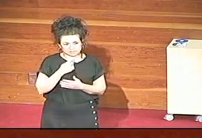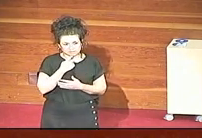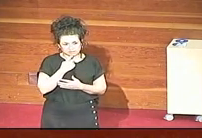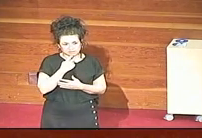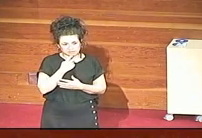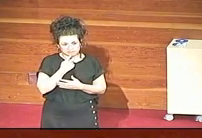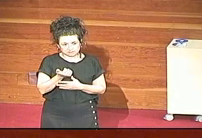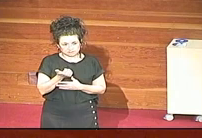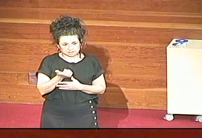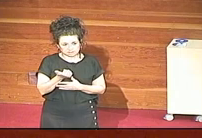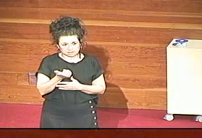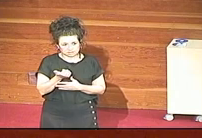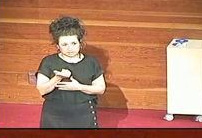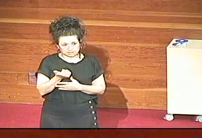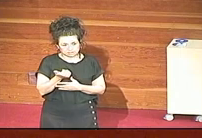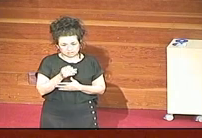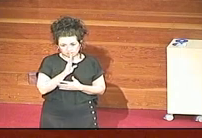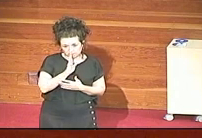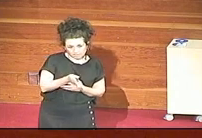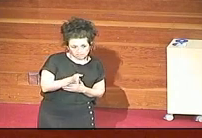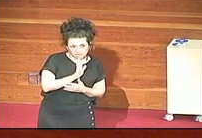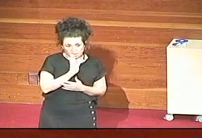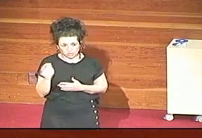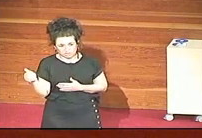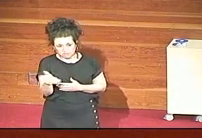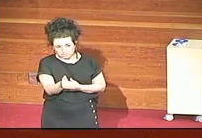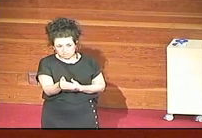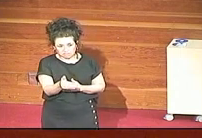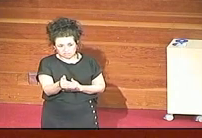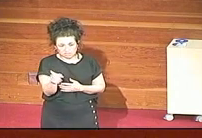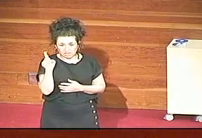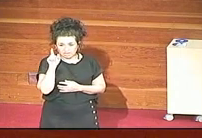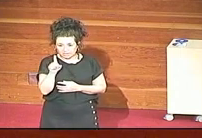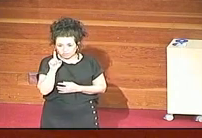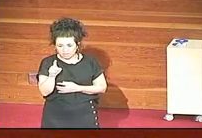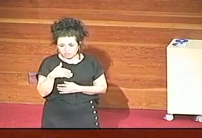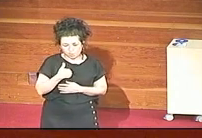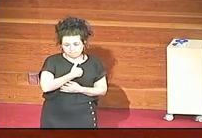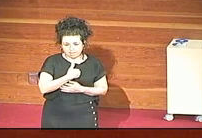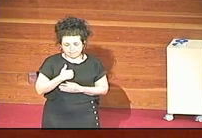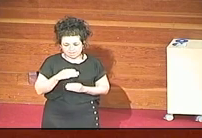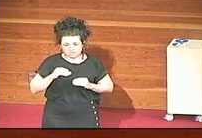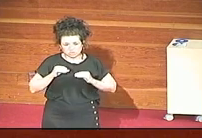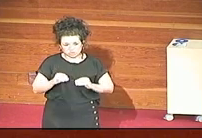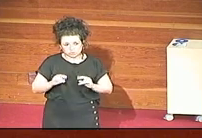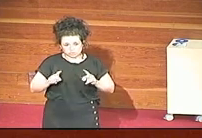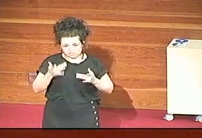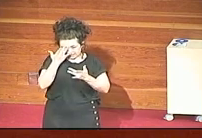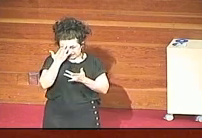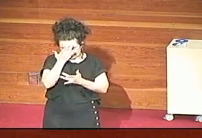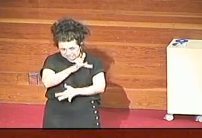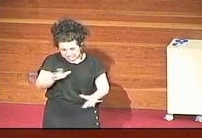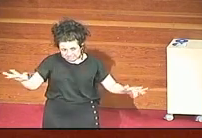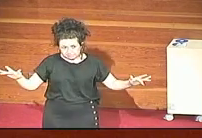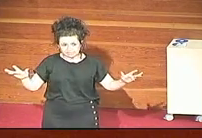de manera indirecta o más directa al papel que tiene la educación en temas de sensibilización y